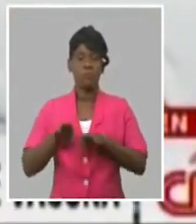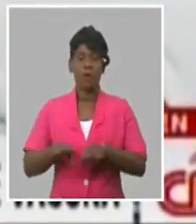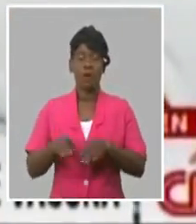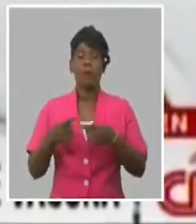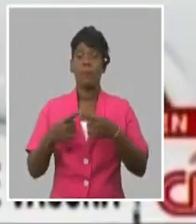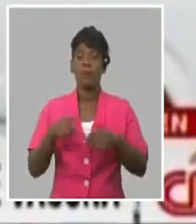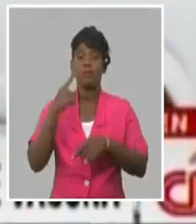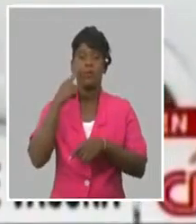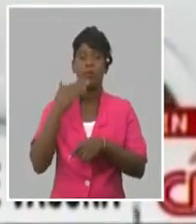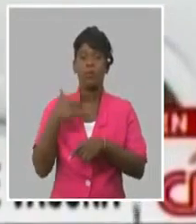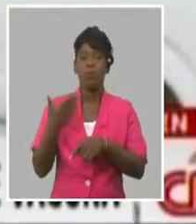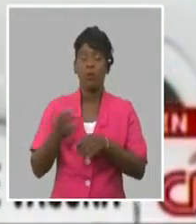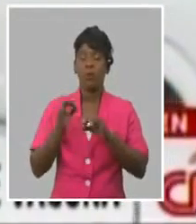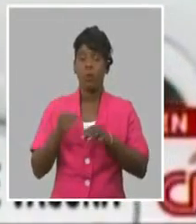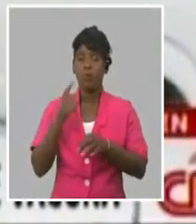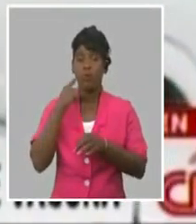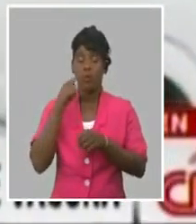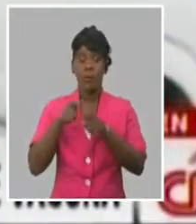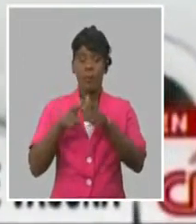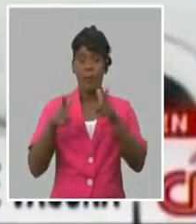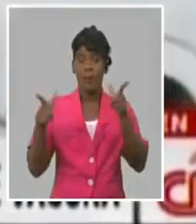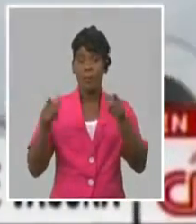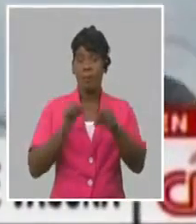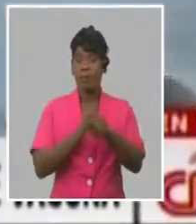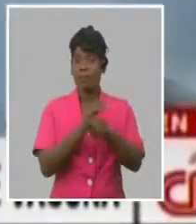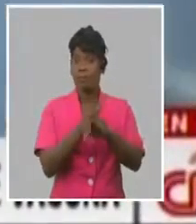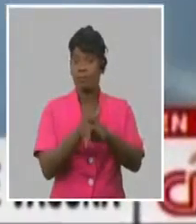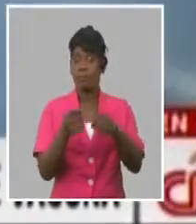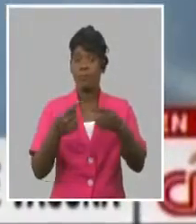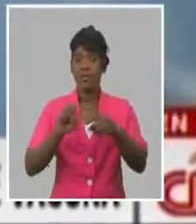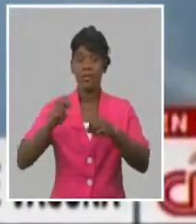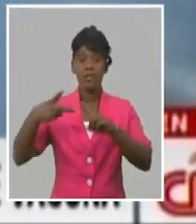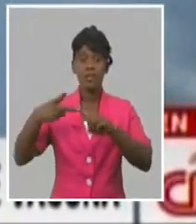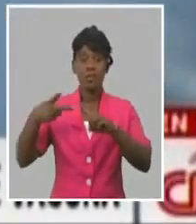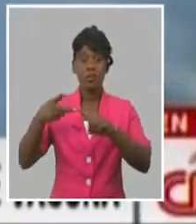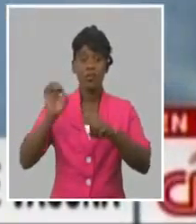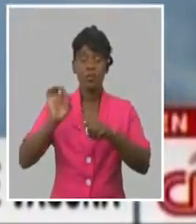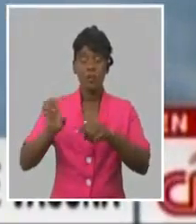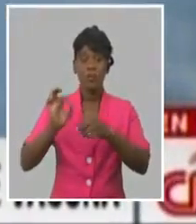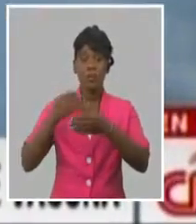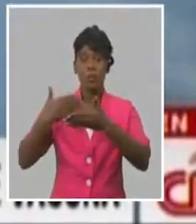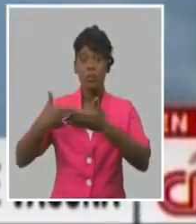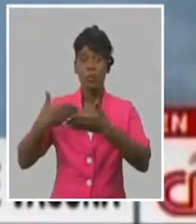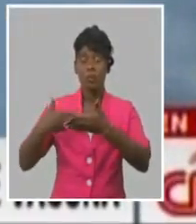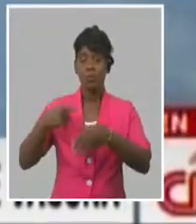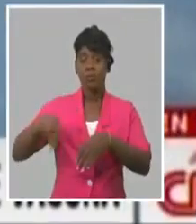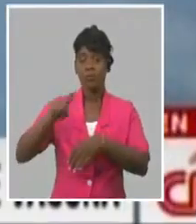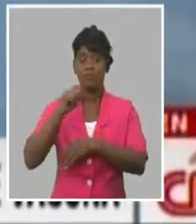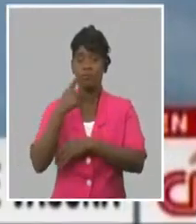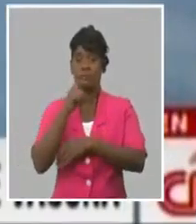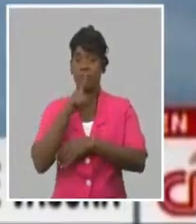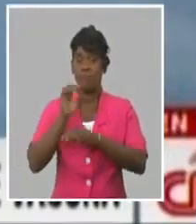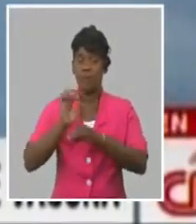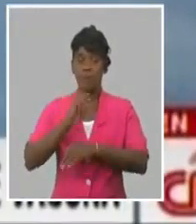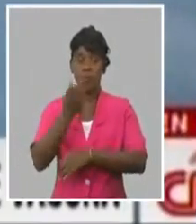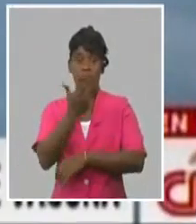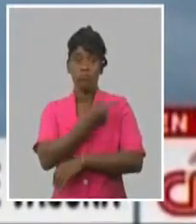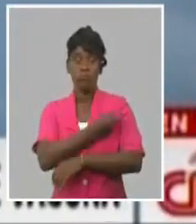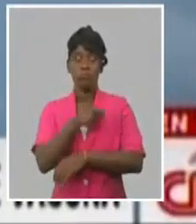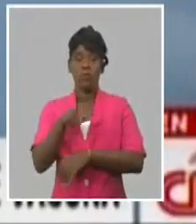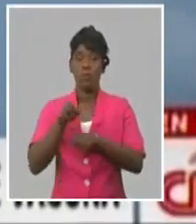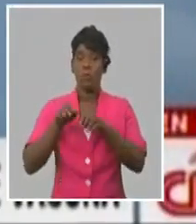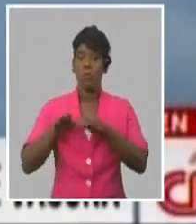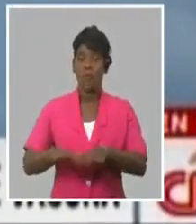de la inexplicable enfermedad que citan. Esta es la segunda vez que el ensayo de una vacuna contra el coronavirus en la fase 3